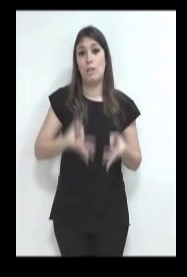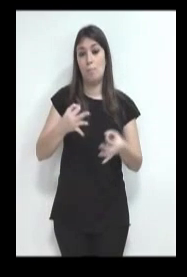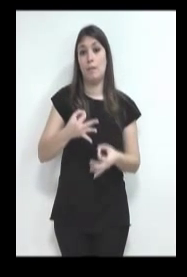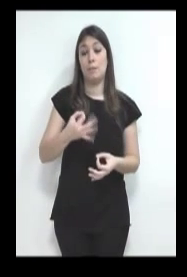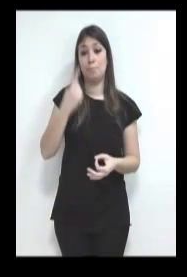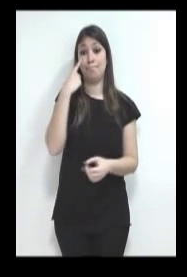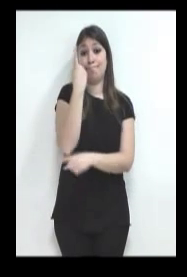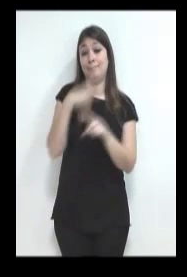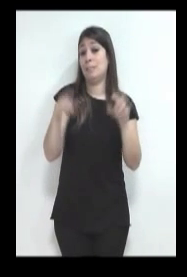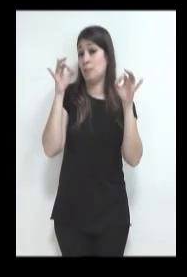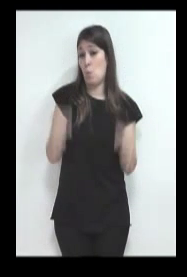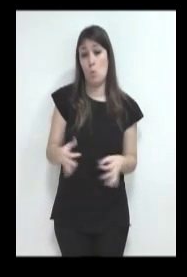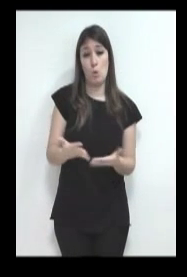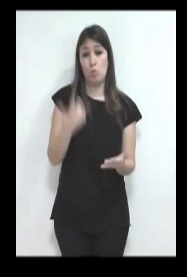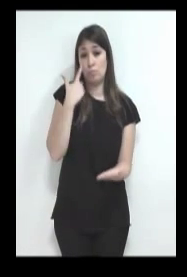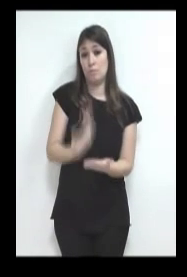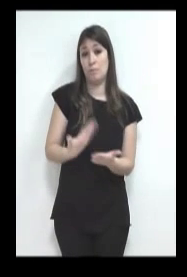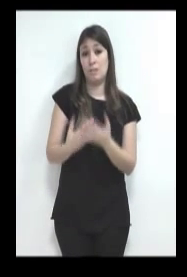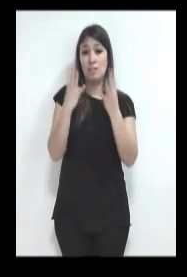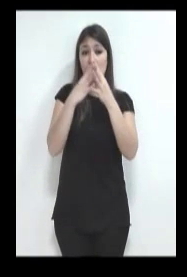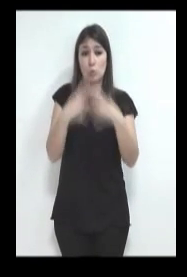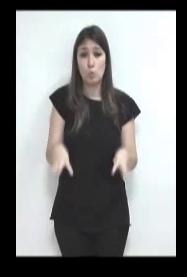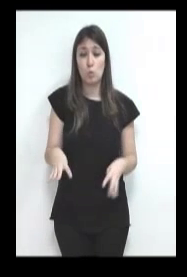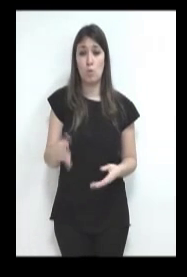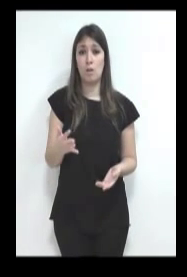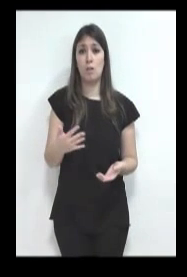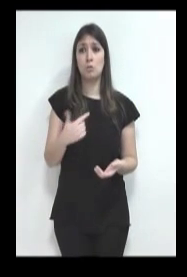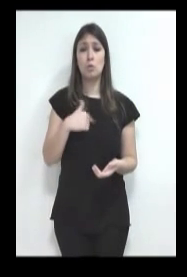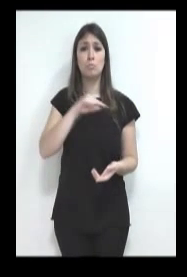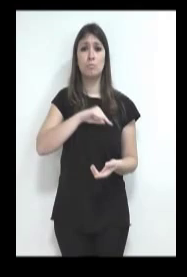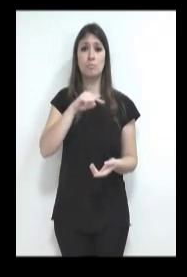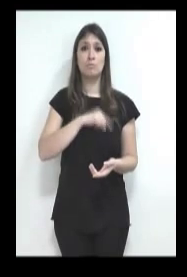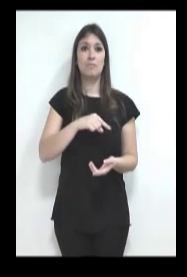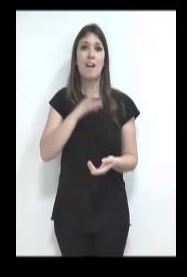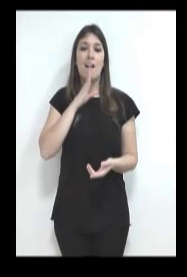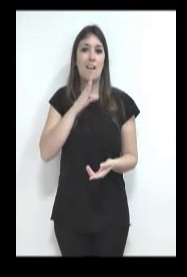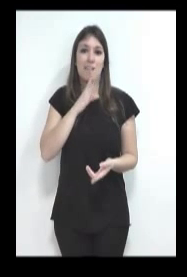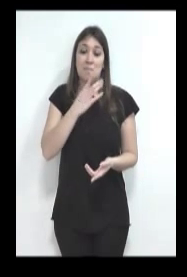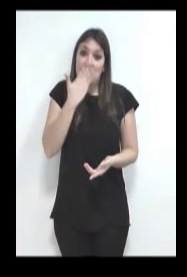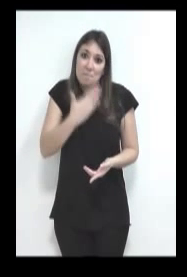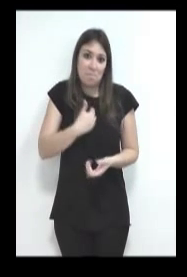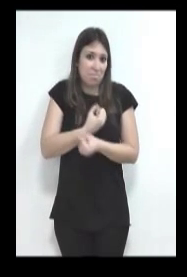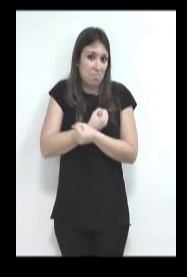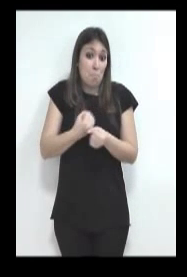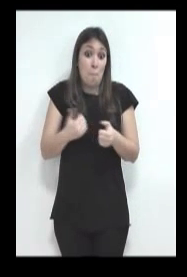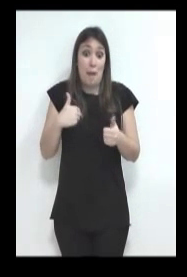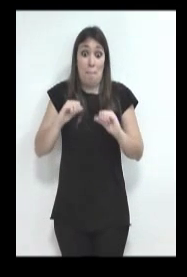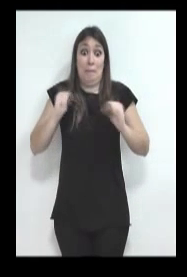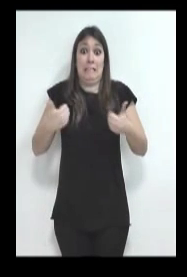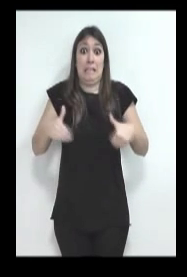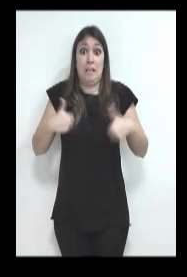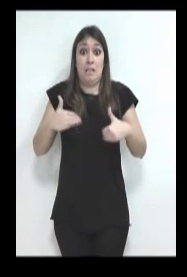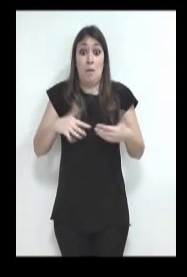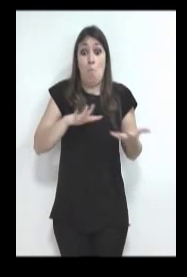alguna diferencia en la infraestructura. No veo que sea viable, para empezar, incluso